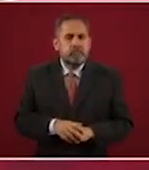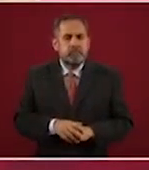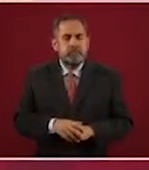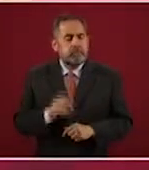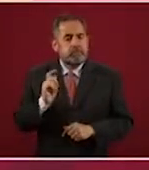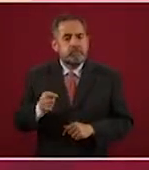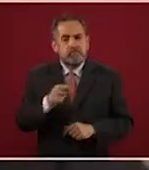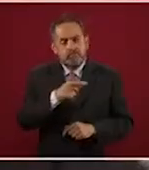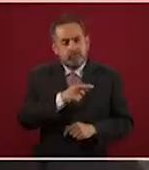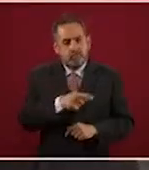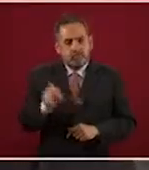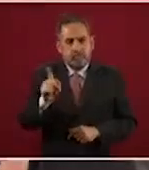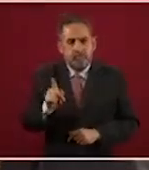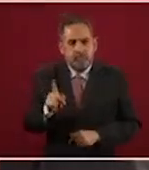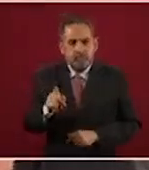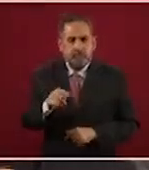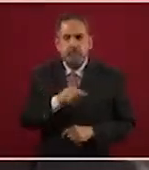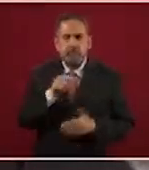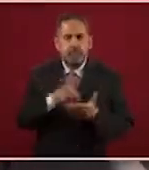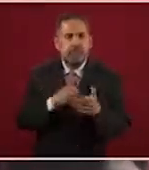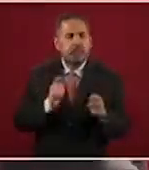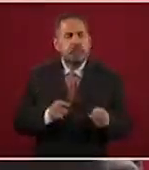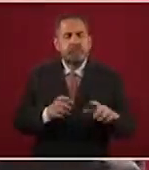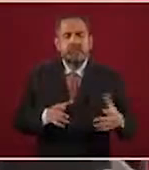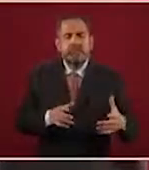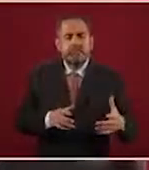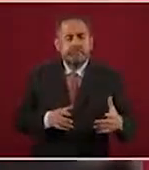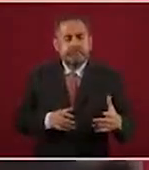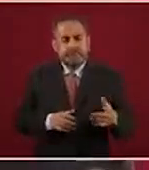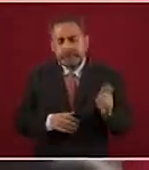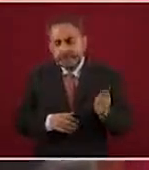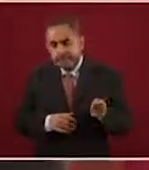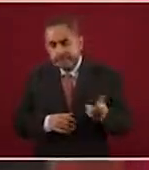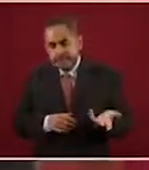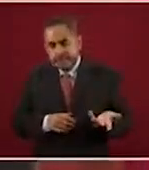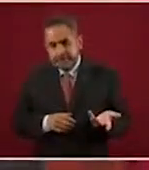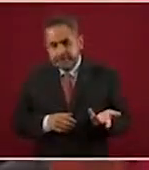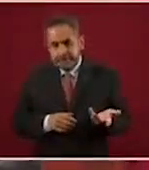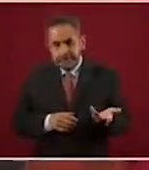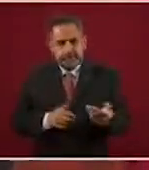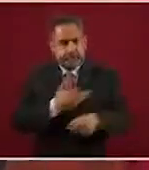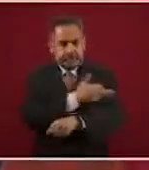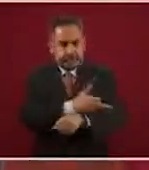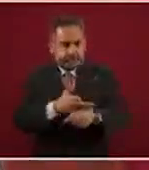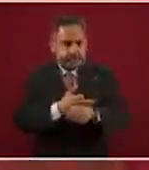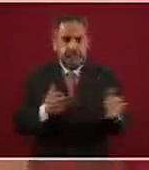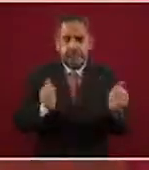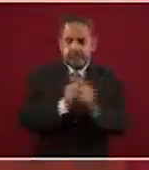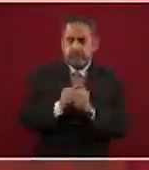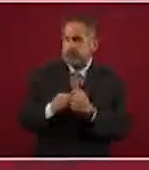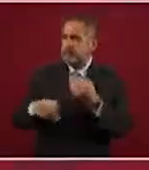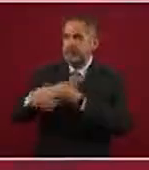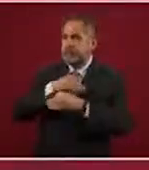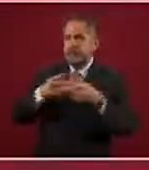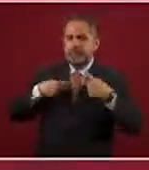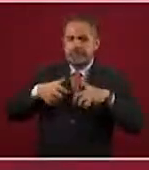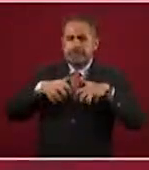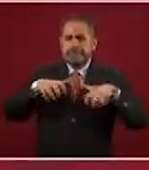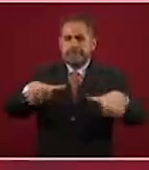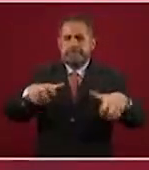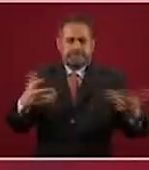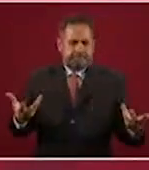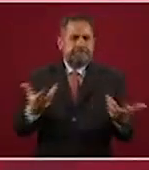ya va a haber un espacio en donde llegan la familia y todos los que quieran